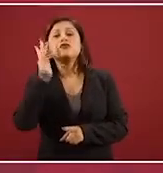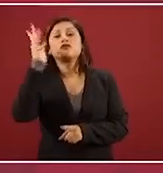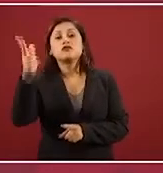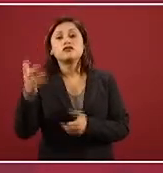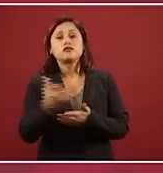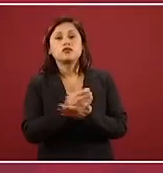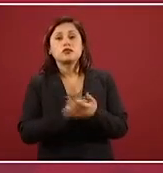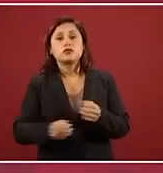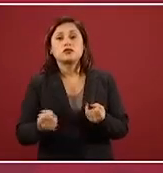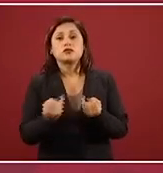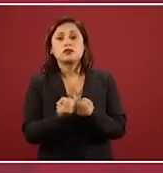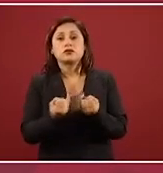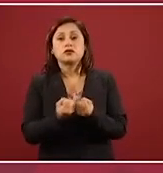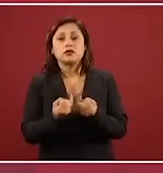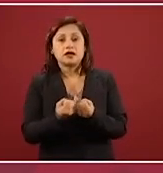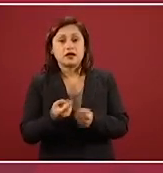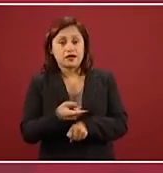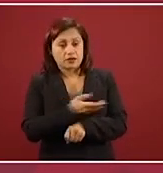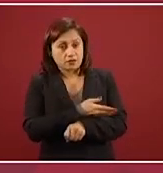Se ponía de ejemplo